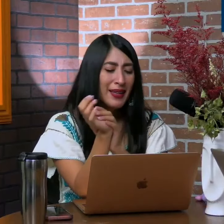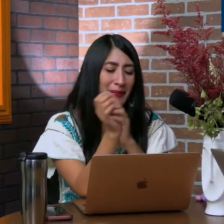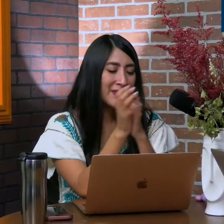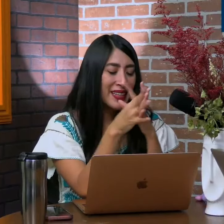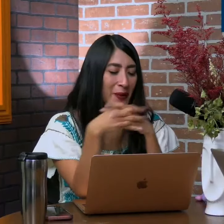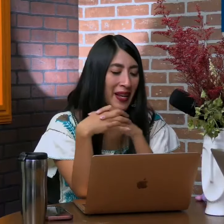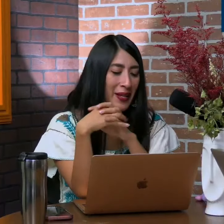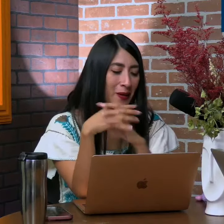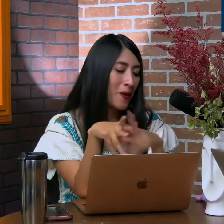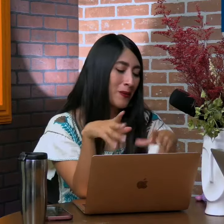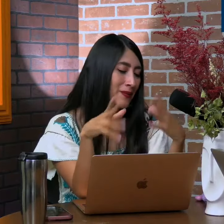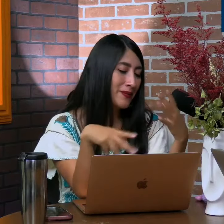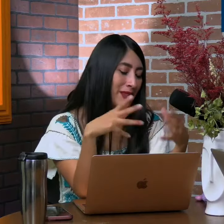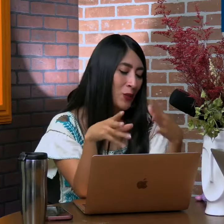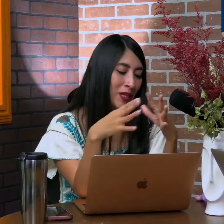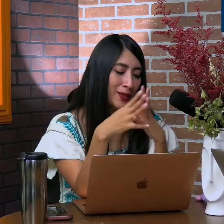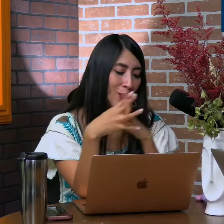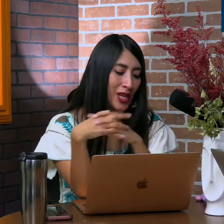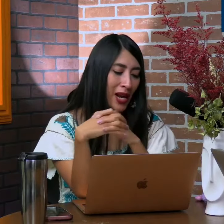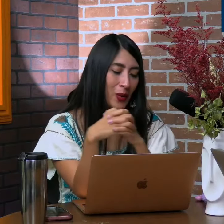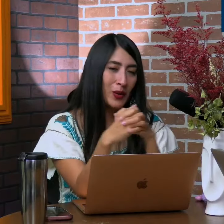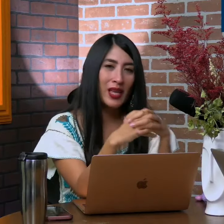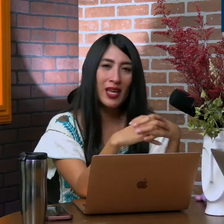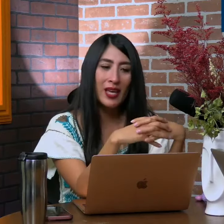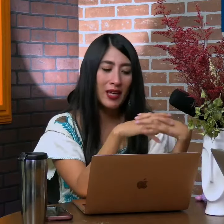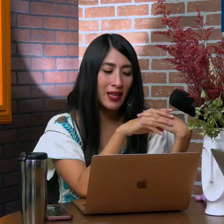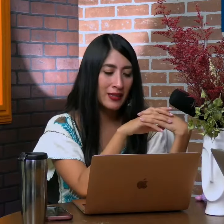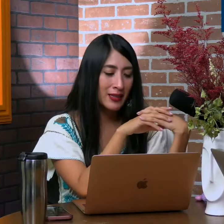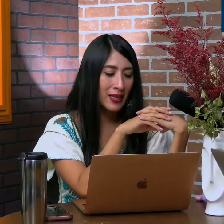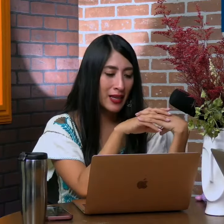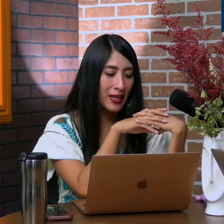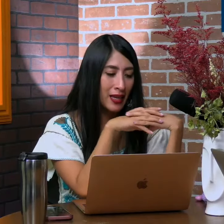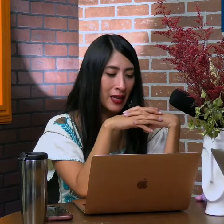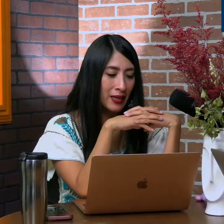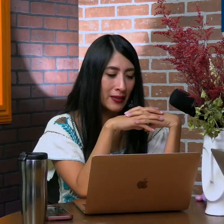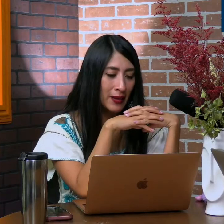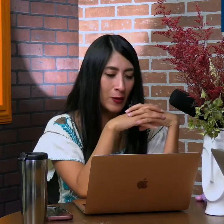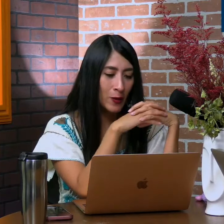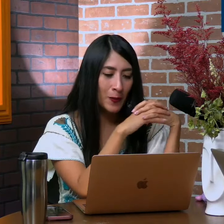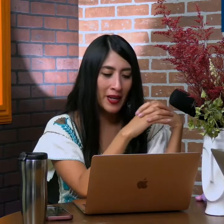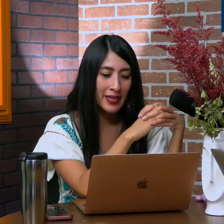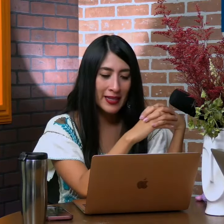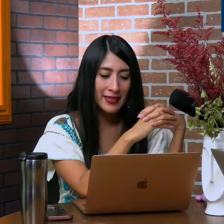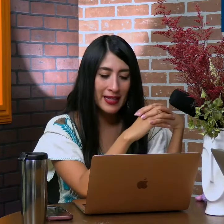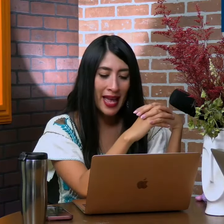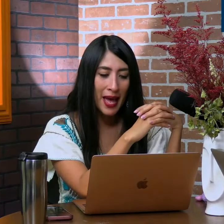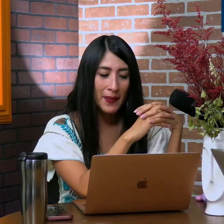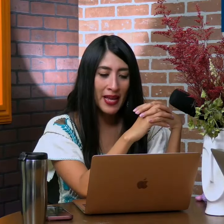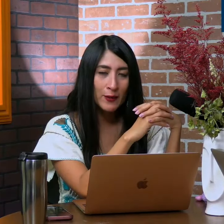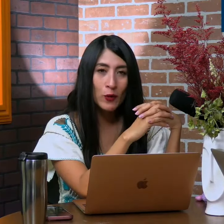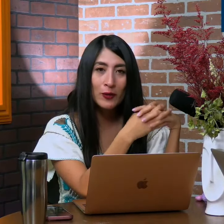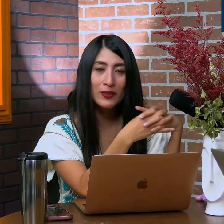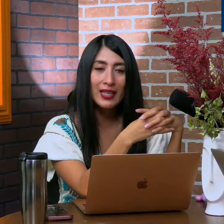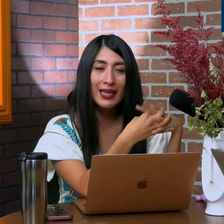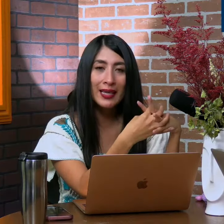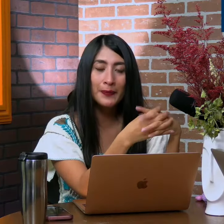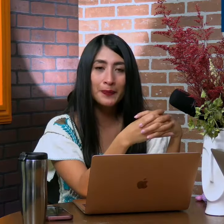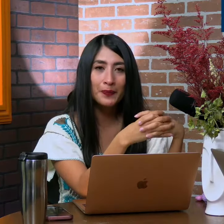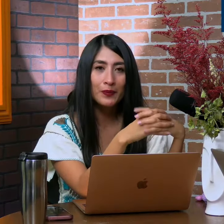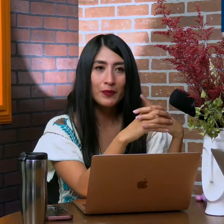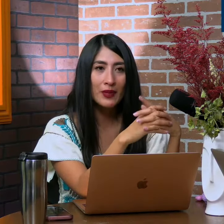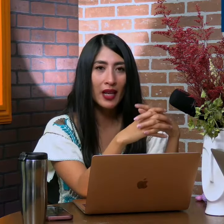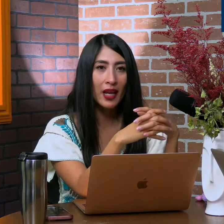eh Híjole no después de Escuchar lo de este señor perredista hablando